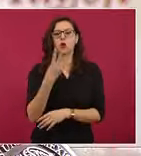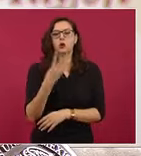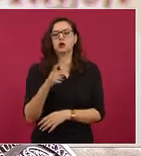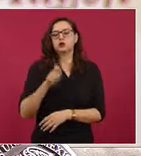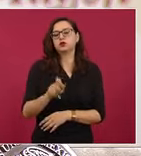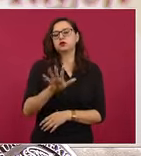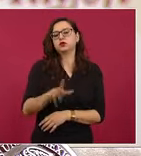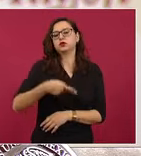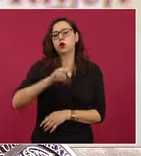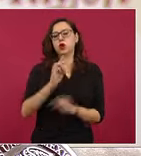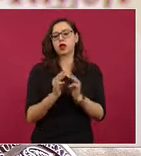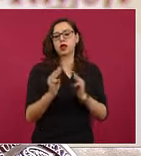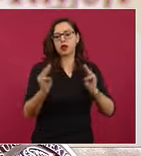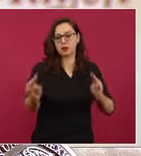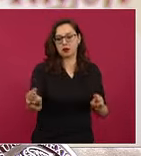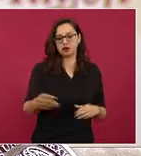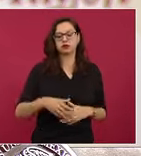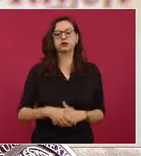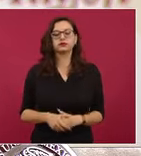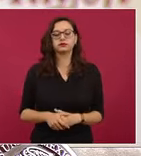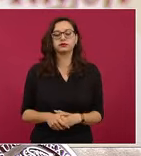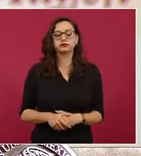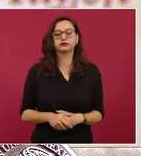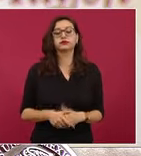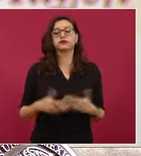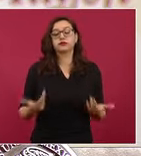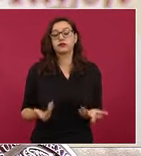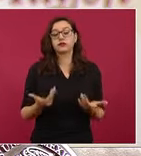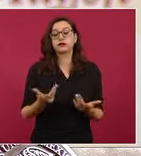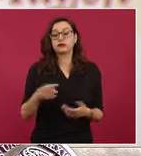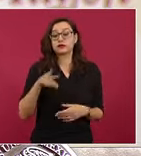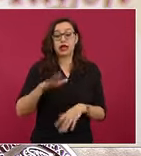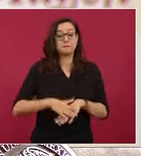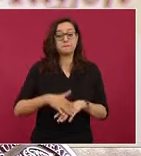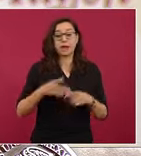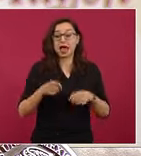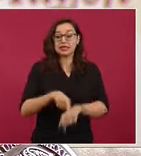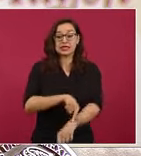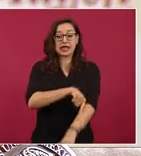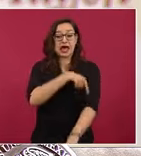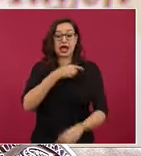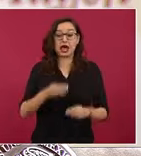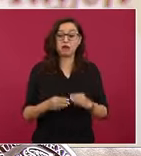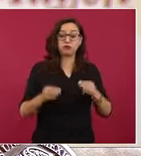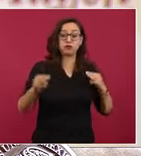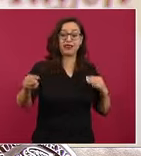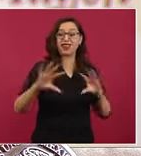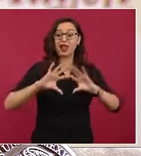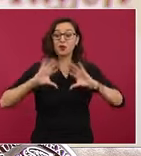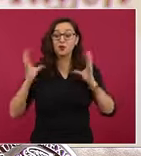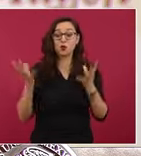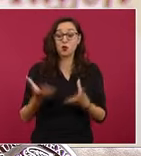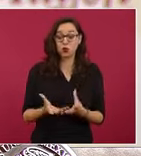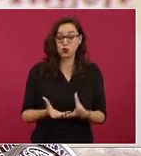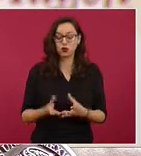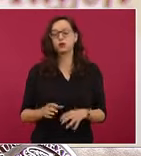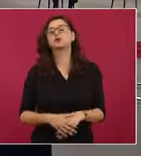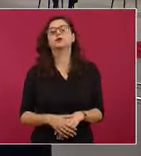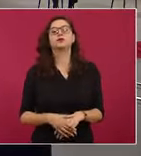longitud. Las segundas pistas comerciales más largas del mundo. La antigua pista militar